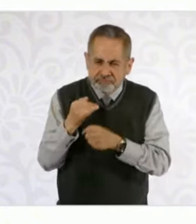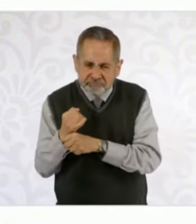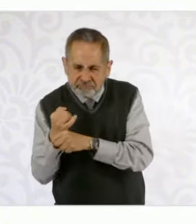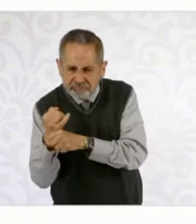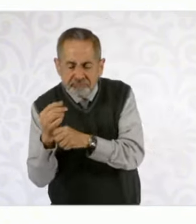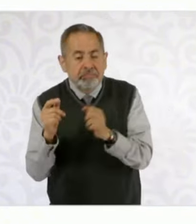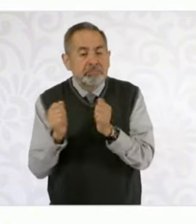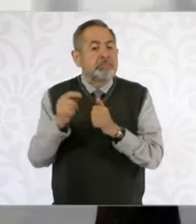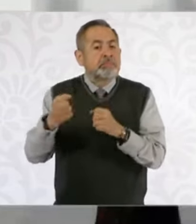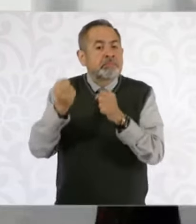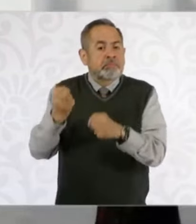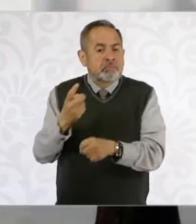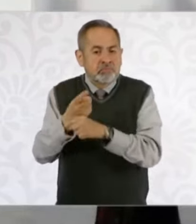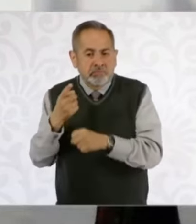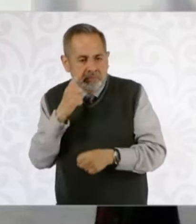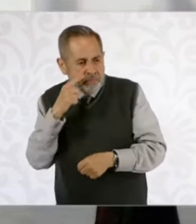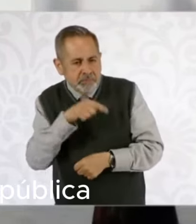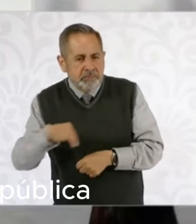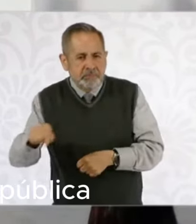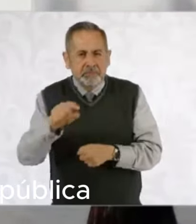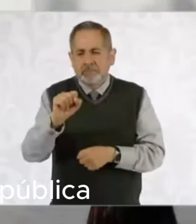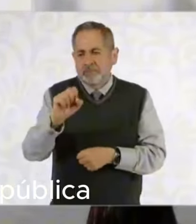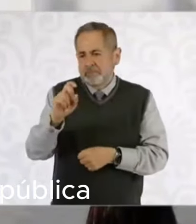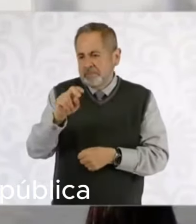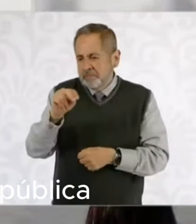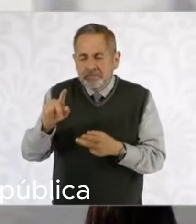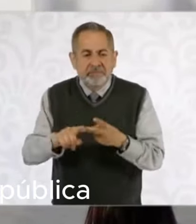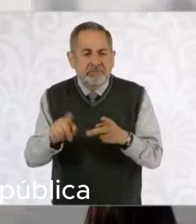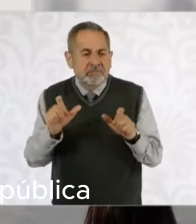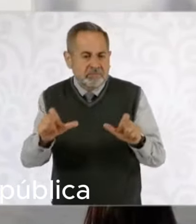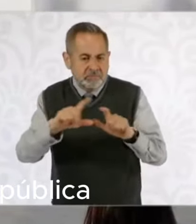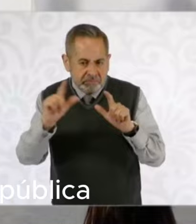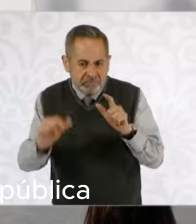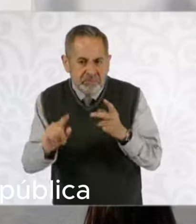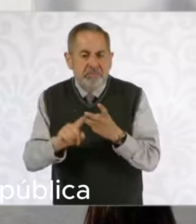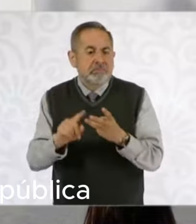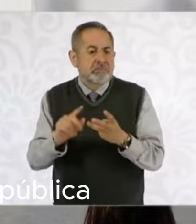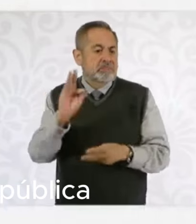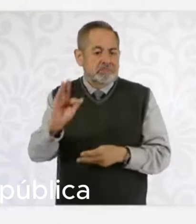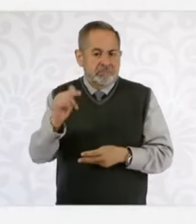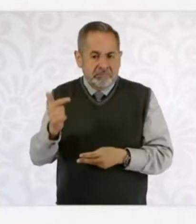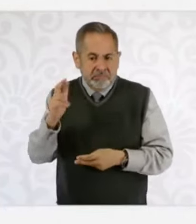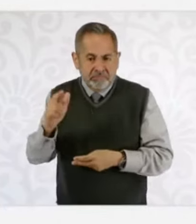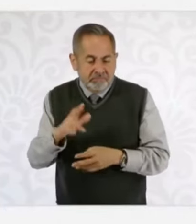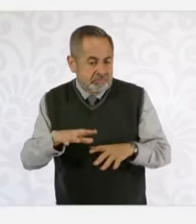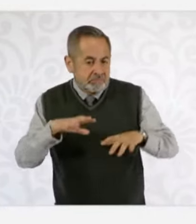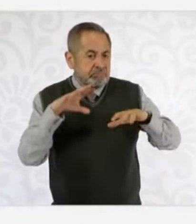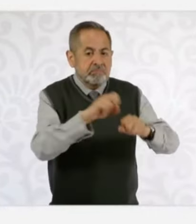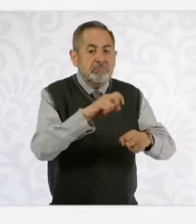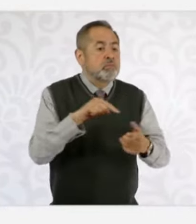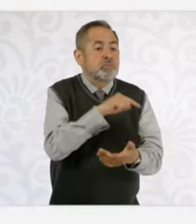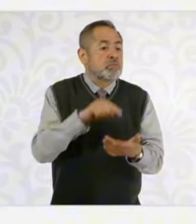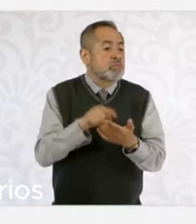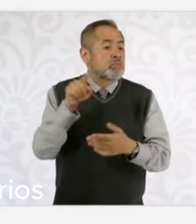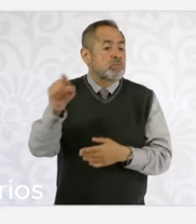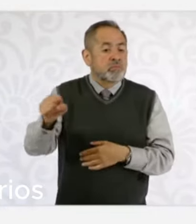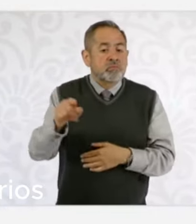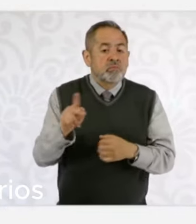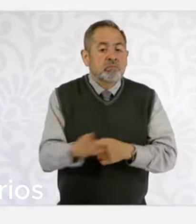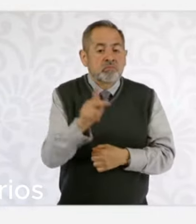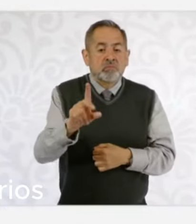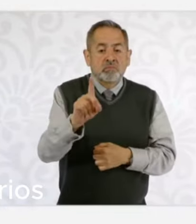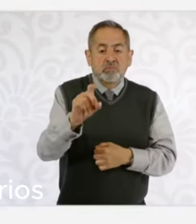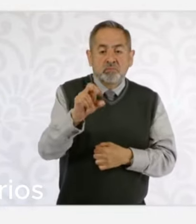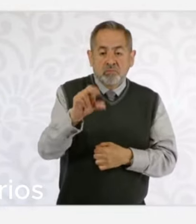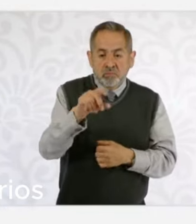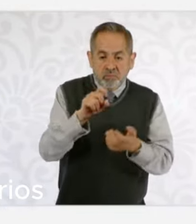de la Secretaría de Seguridad, Defensa Nacional, Guardia Nacional y Fiscalía General de la República, en Dolores Hidalgo, fueron